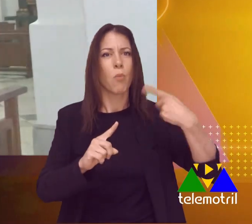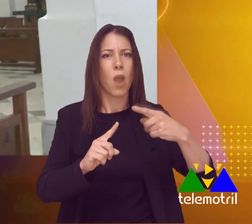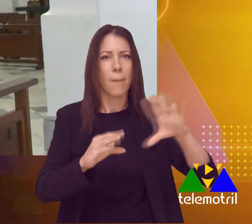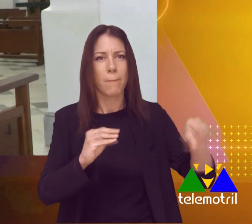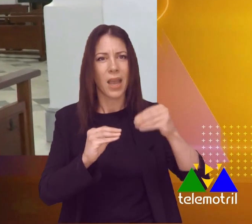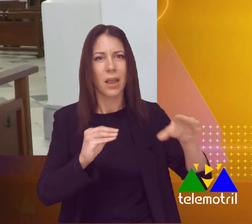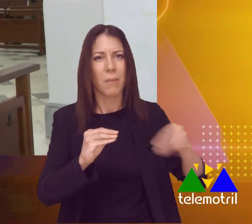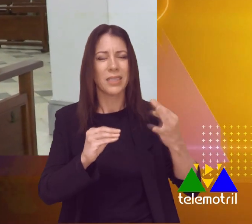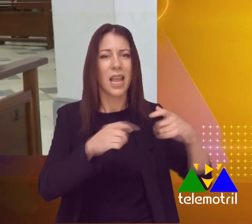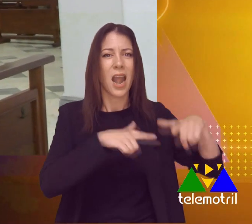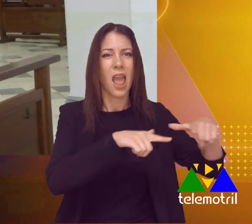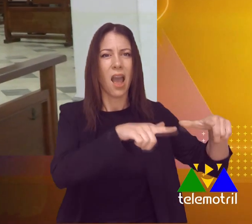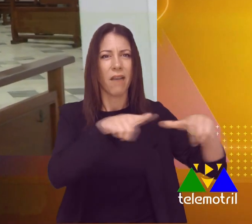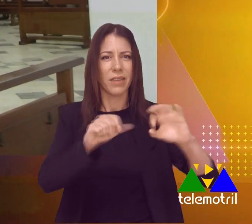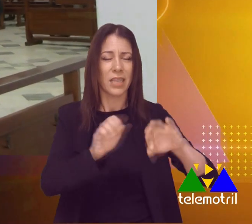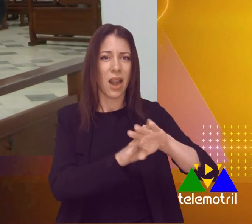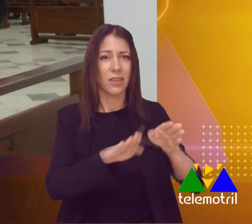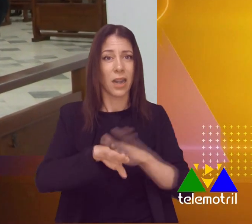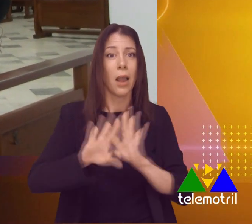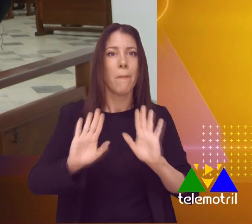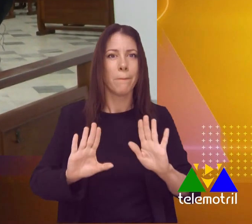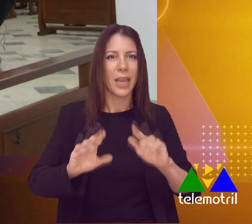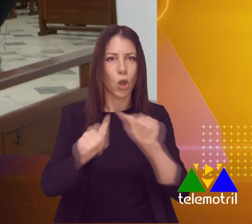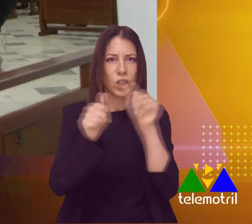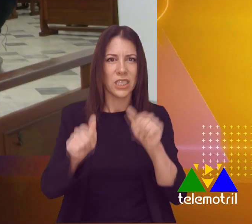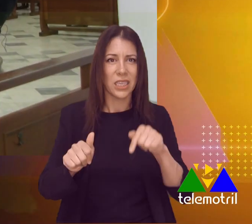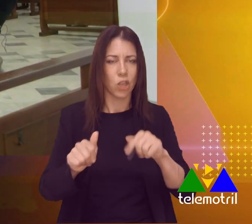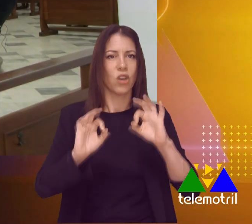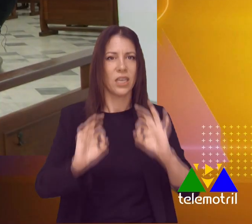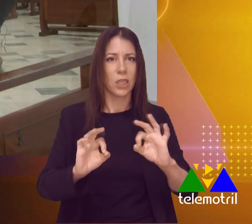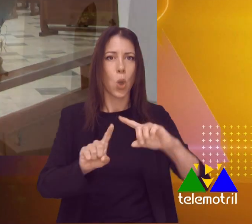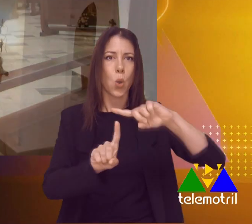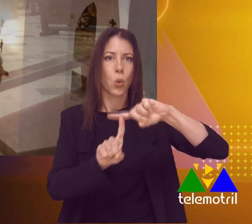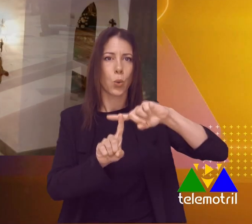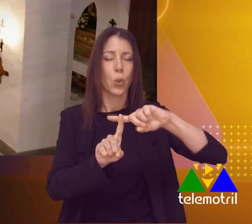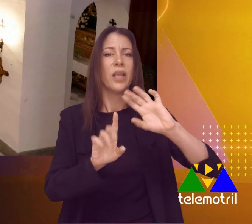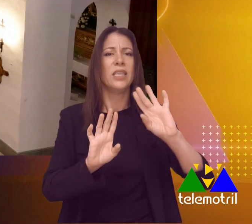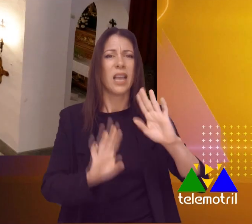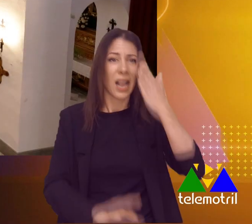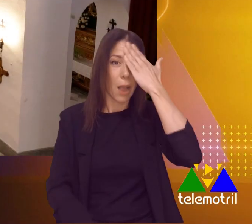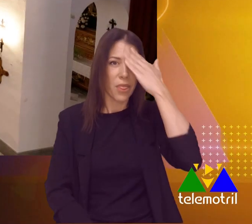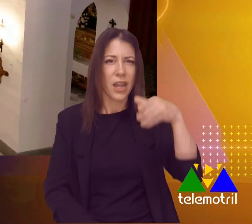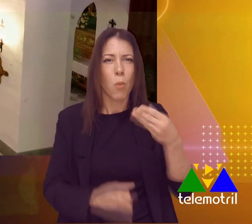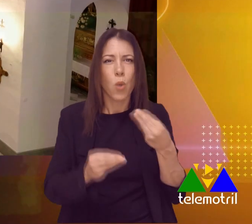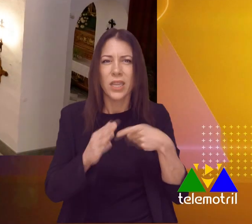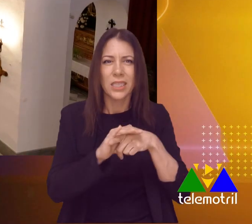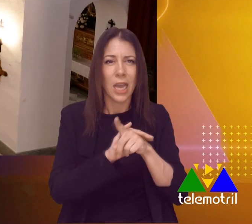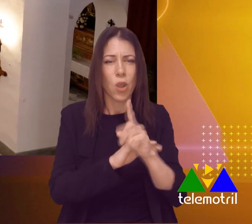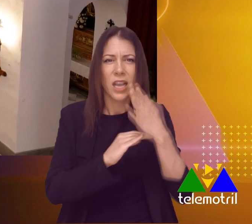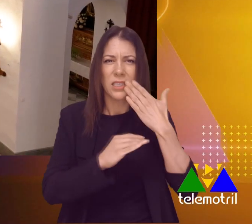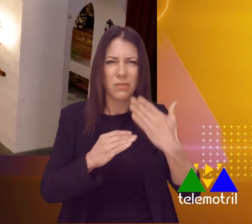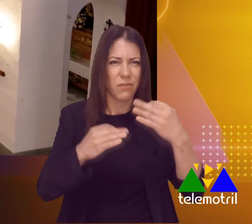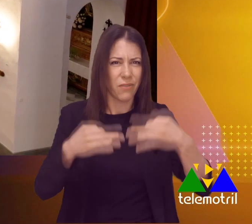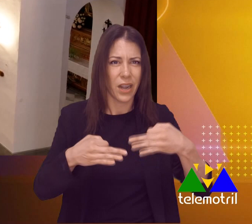laterales, pero este es el diseño en cruz latina. Es verdad que no tiene la cabecera muy desarrollada, porque seguramente